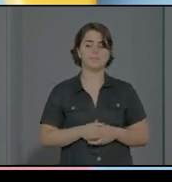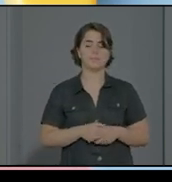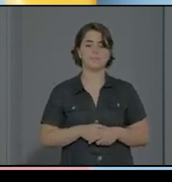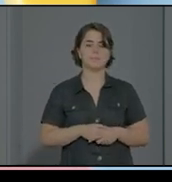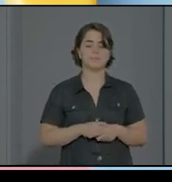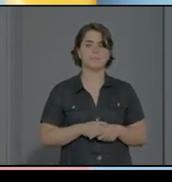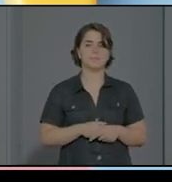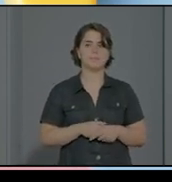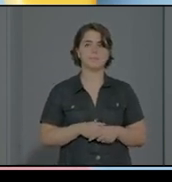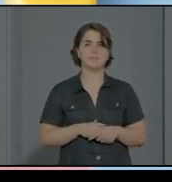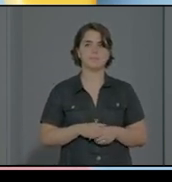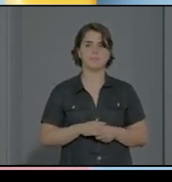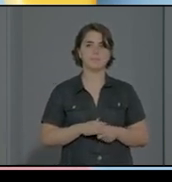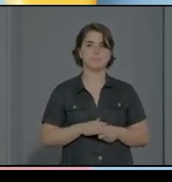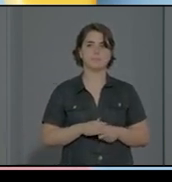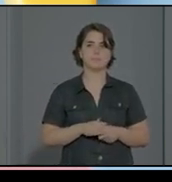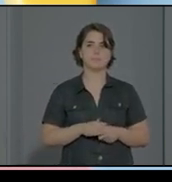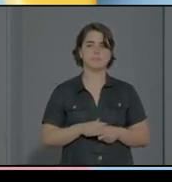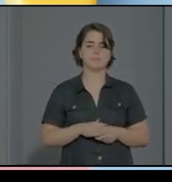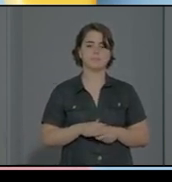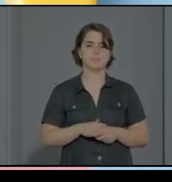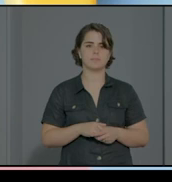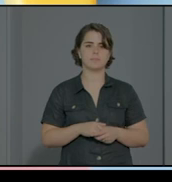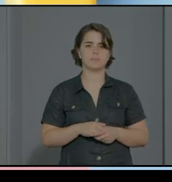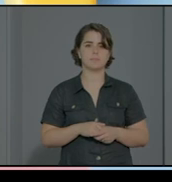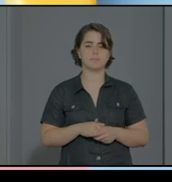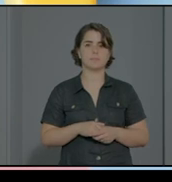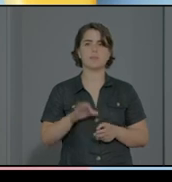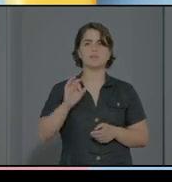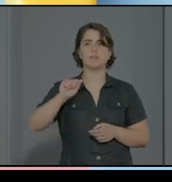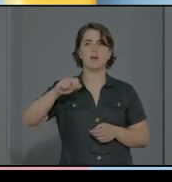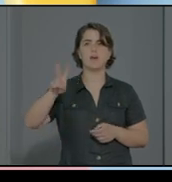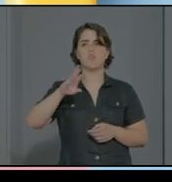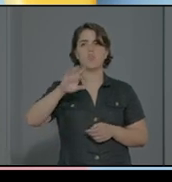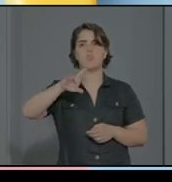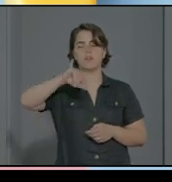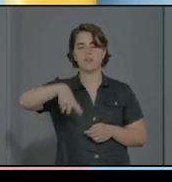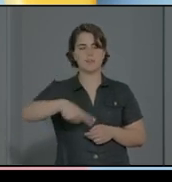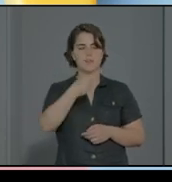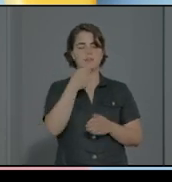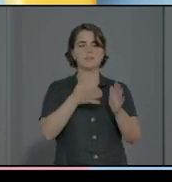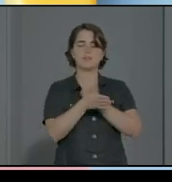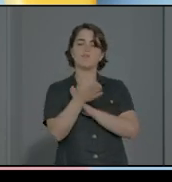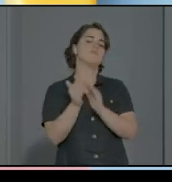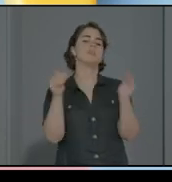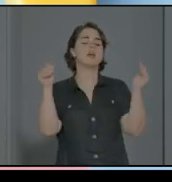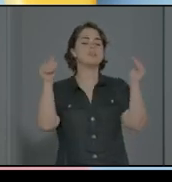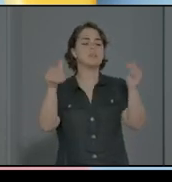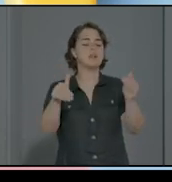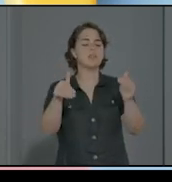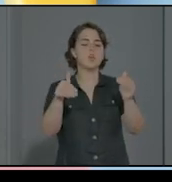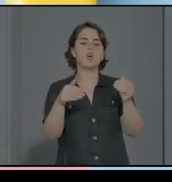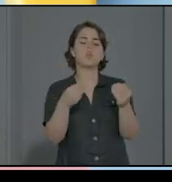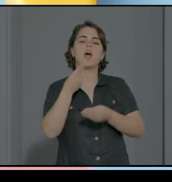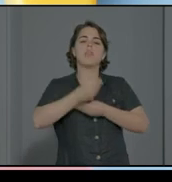questo intervento che si basa su uno sfruttare. El savoring es una intervención que se basa en